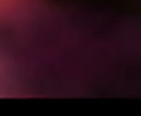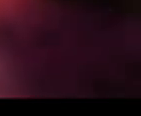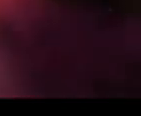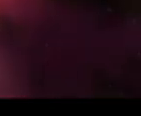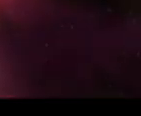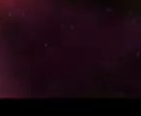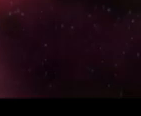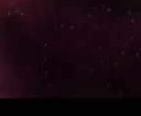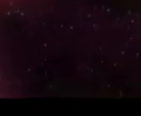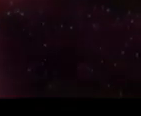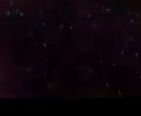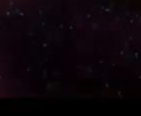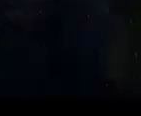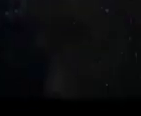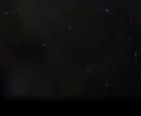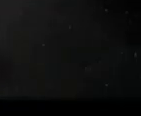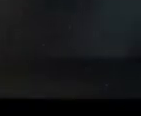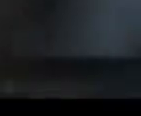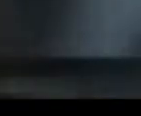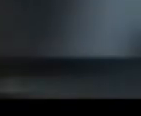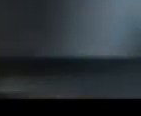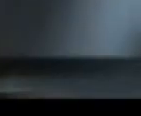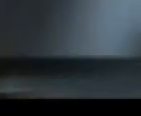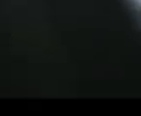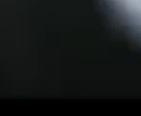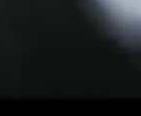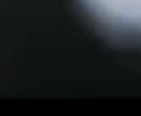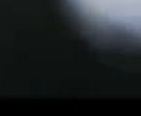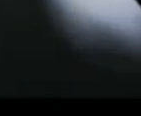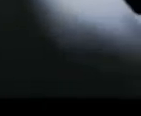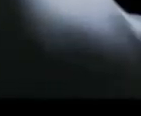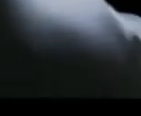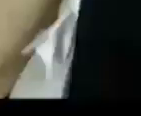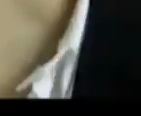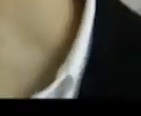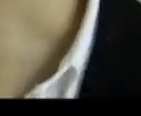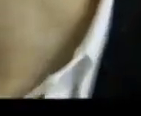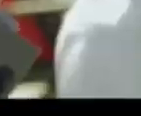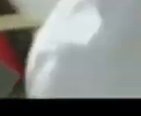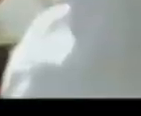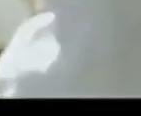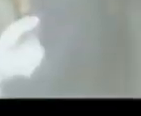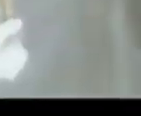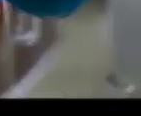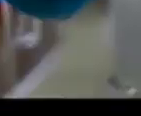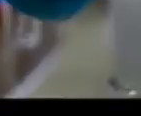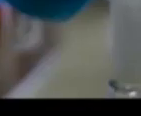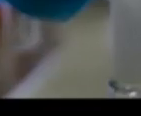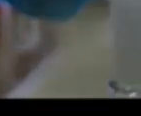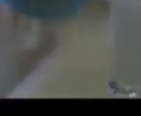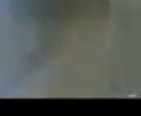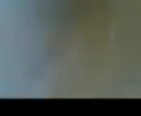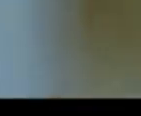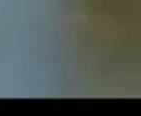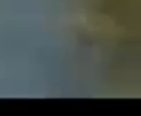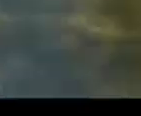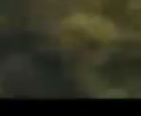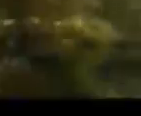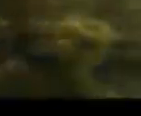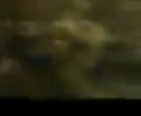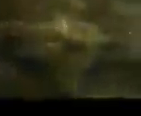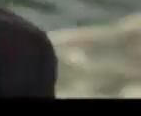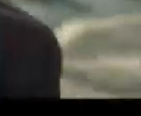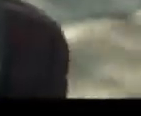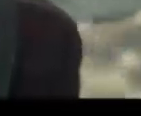La ciencia es la gran aventura intelectual del siglo XXI. Ecuador vive en esta aventura y ha sabido encontrar en ella la fuente a